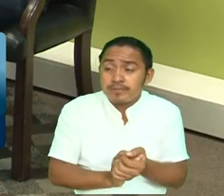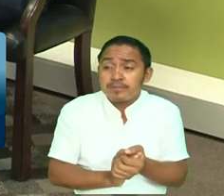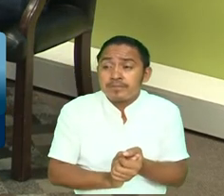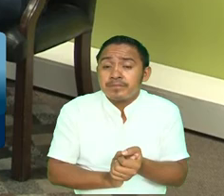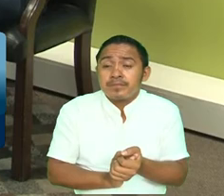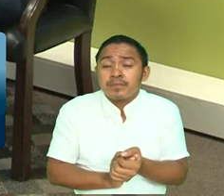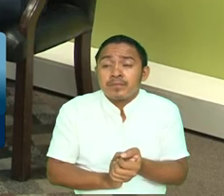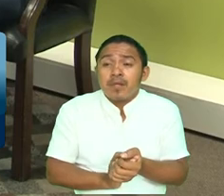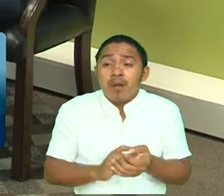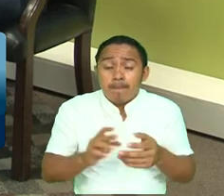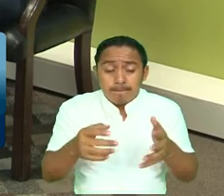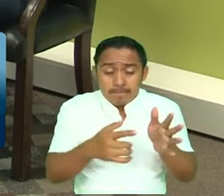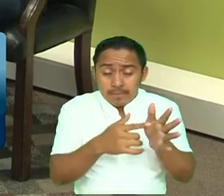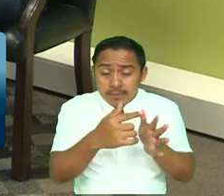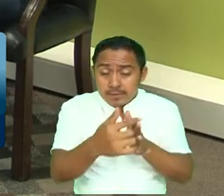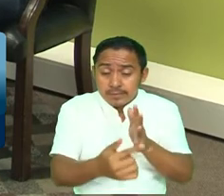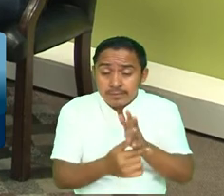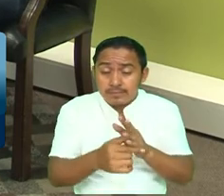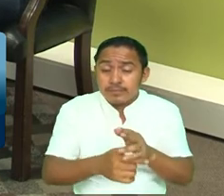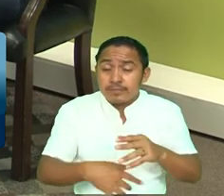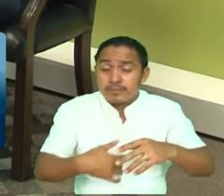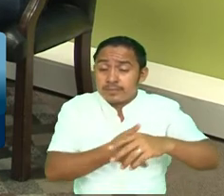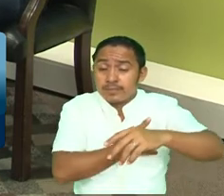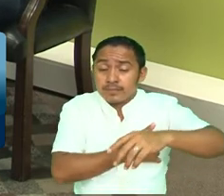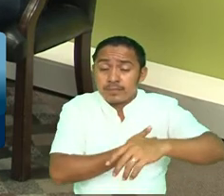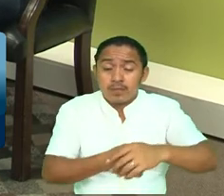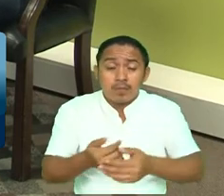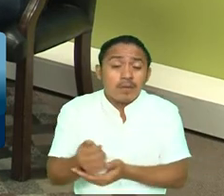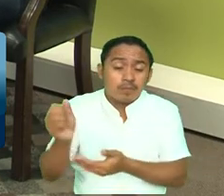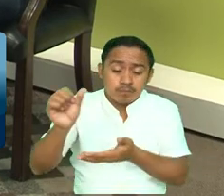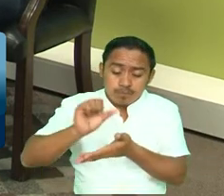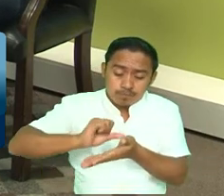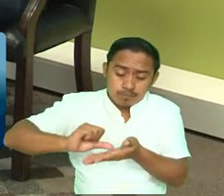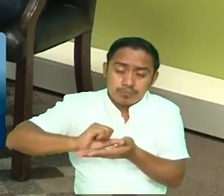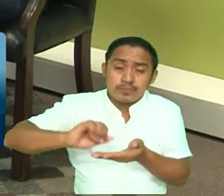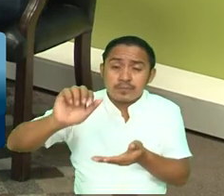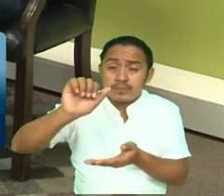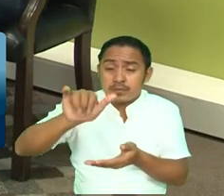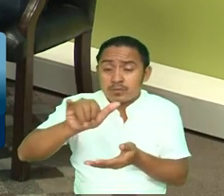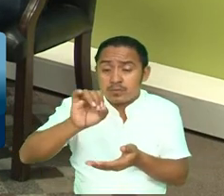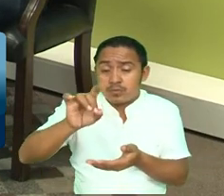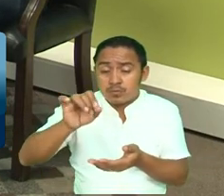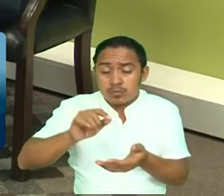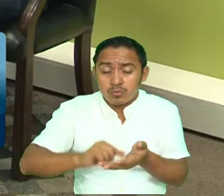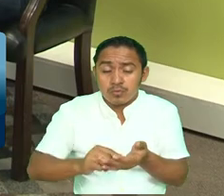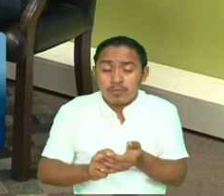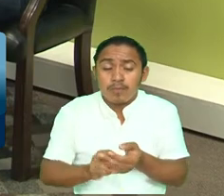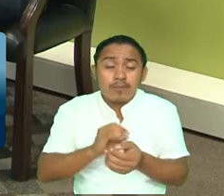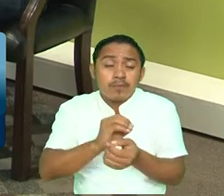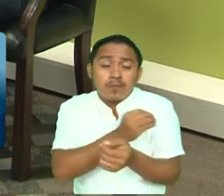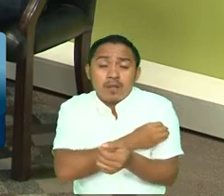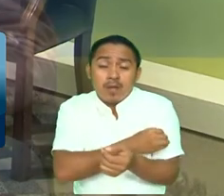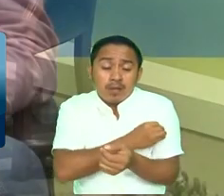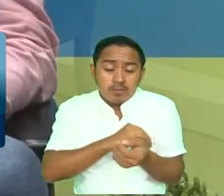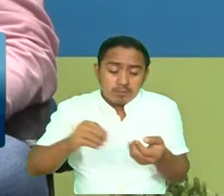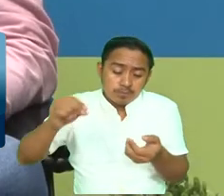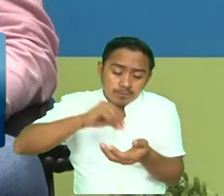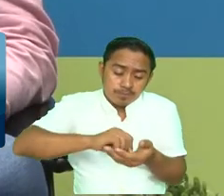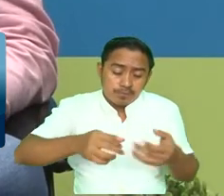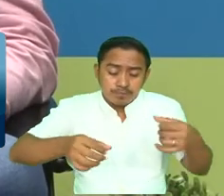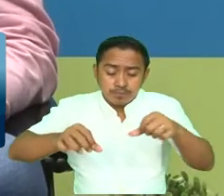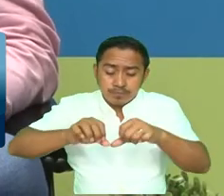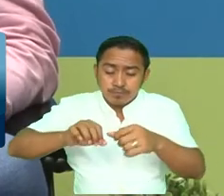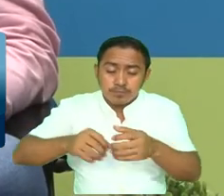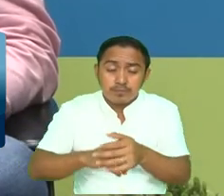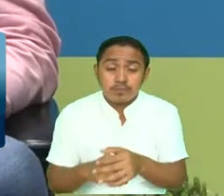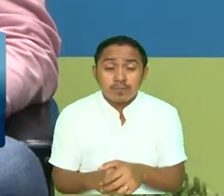las axilas. Se utiliza lo que es una solución de yodo, que puede ser con alcohol al 3.5%, se pone en